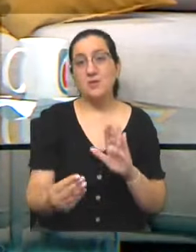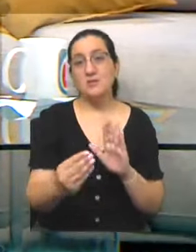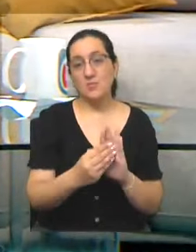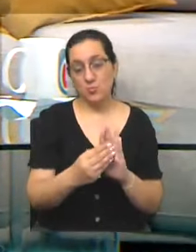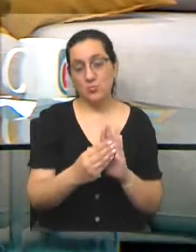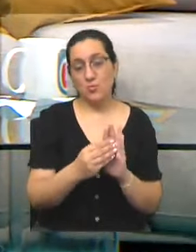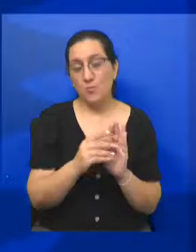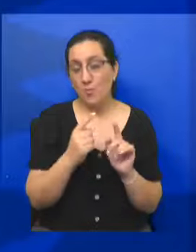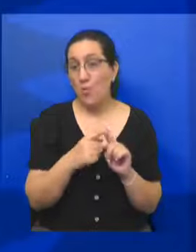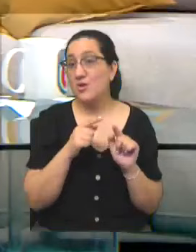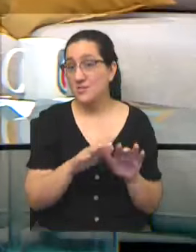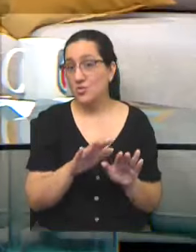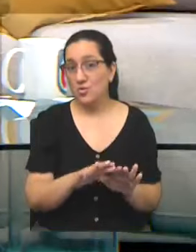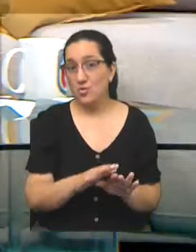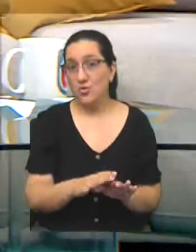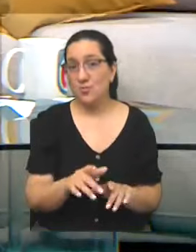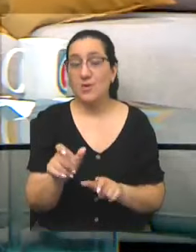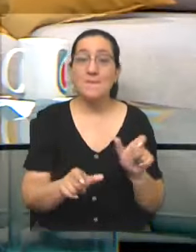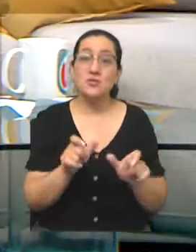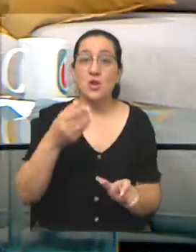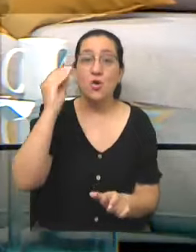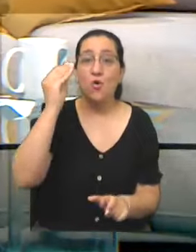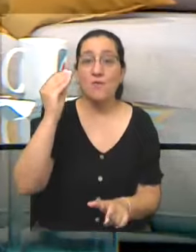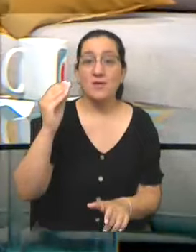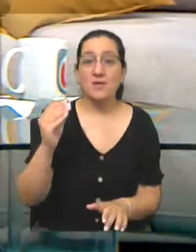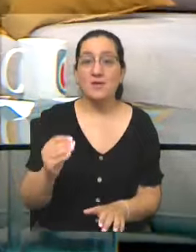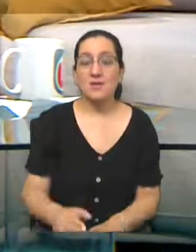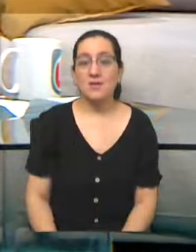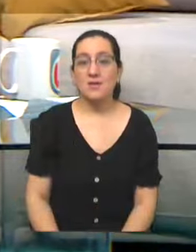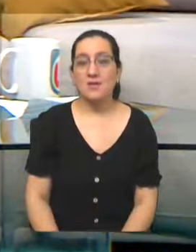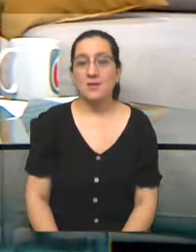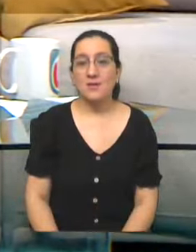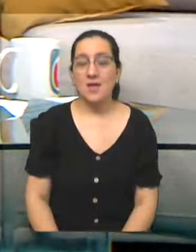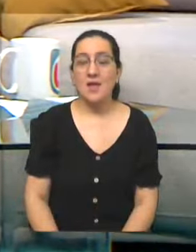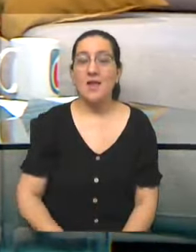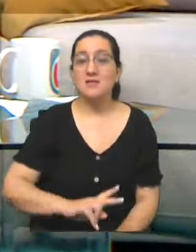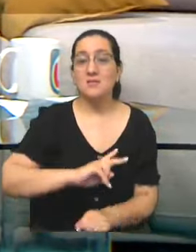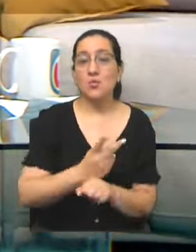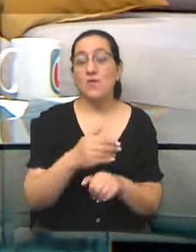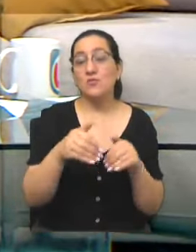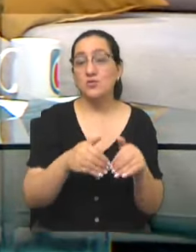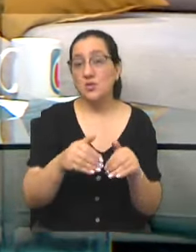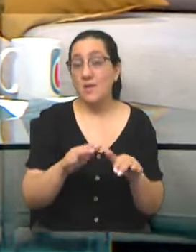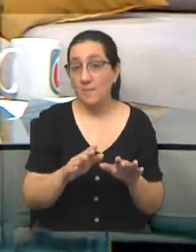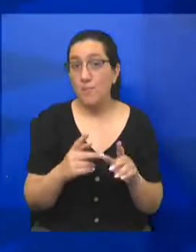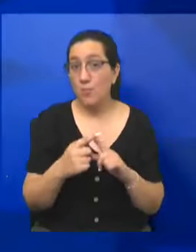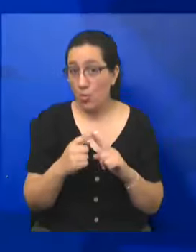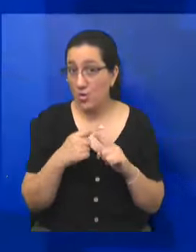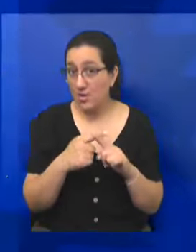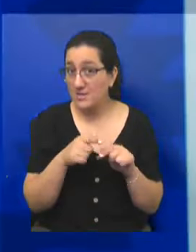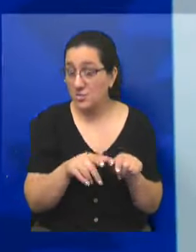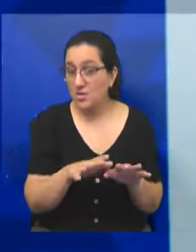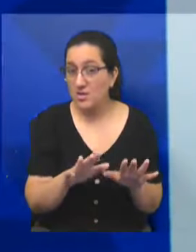¿no? Por eso. Por eso digo, por ser gente joven que parece que no las encuentra, pero mirando, el balotaje se puso precisamente para eso. ¿Y qué hay que hacer